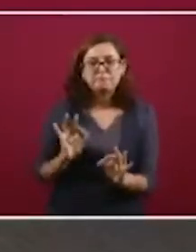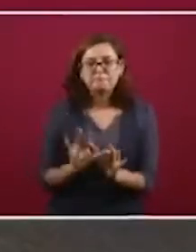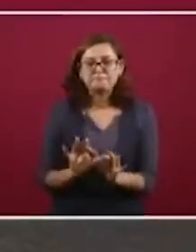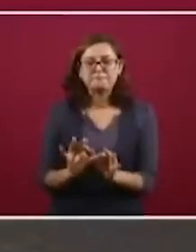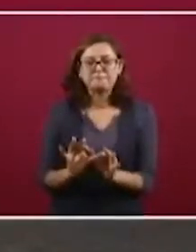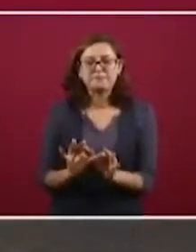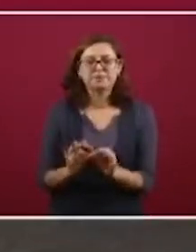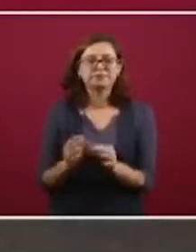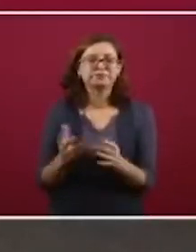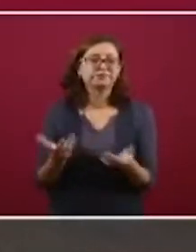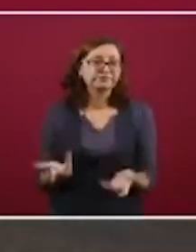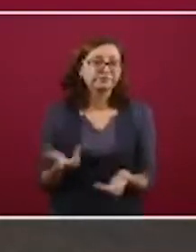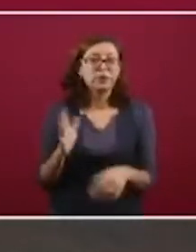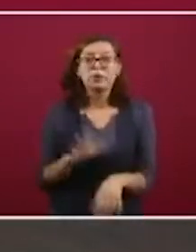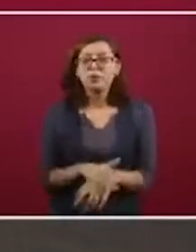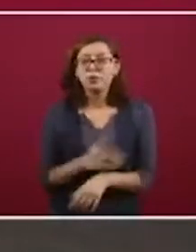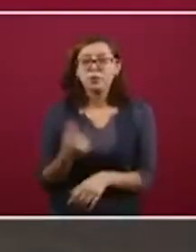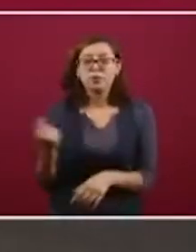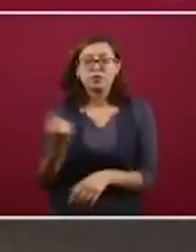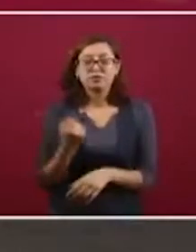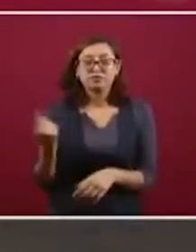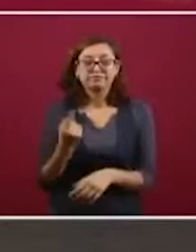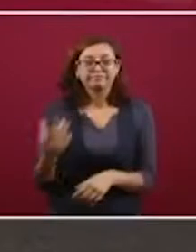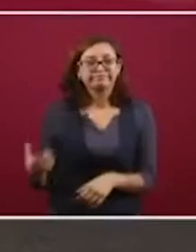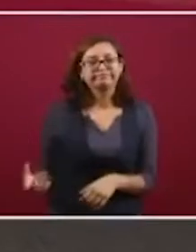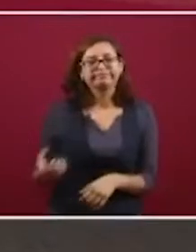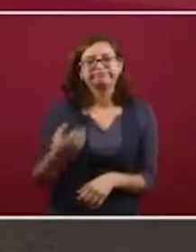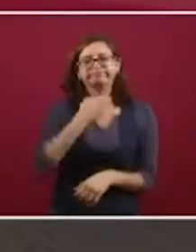centros de salud hospitales saturados